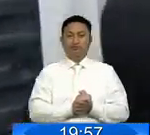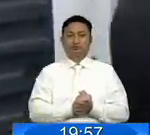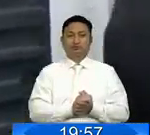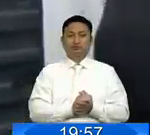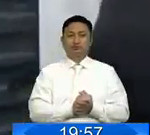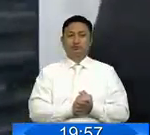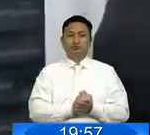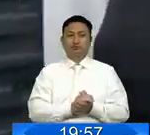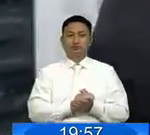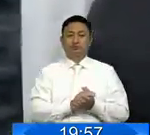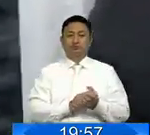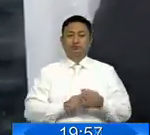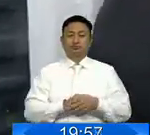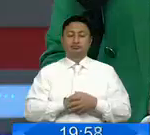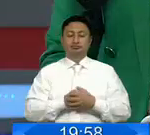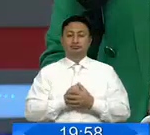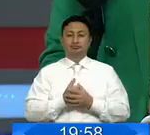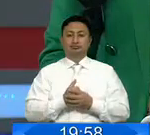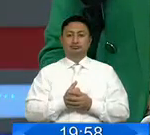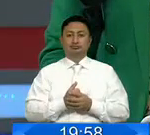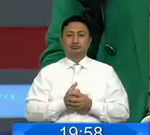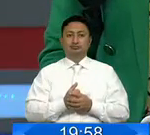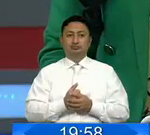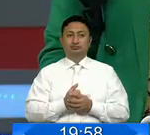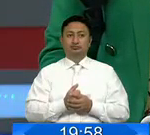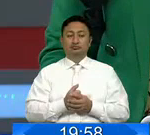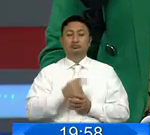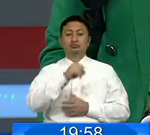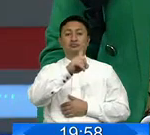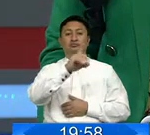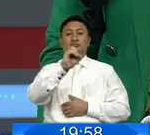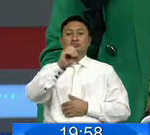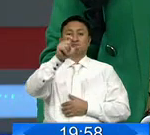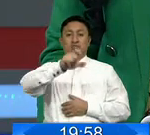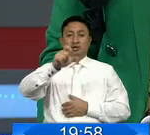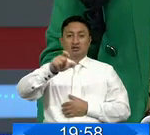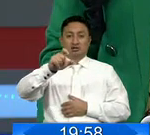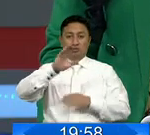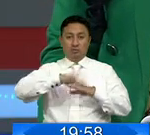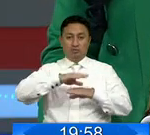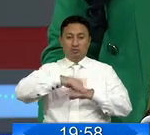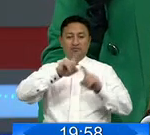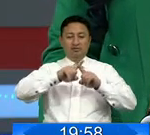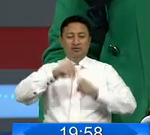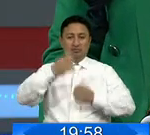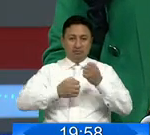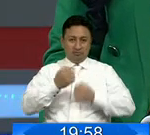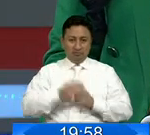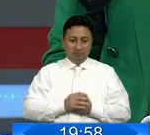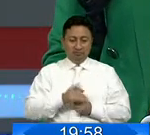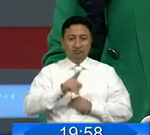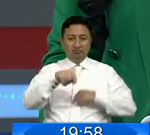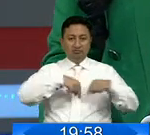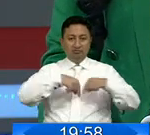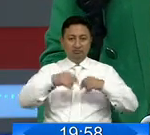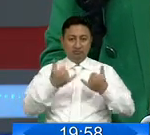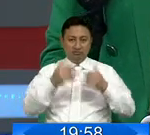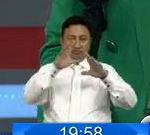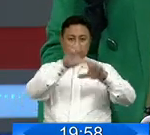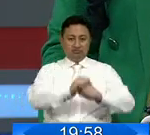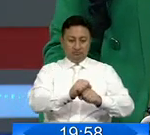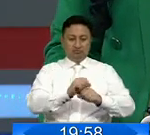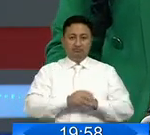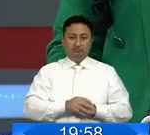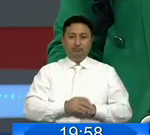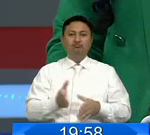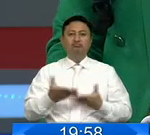Informó José Morales. Más de 100 personas implicadas en delitos y contravenciones de tránsito fueron detenidas.